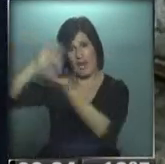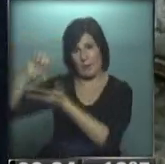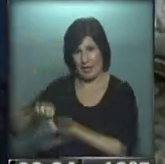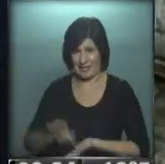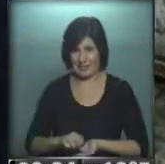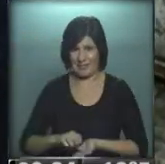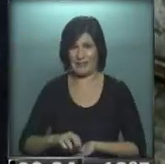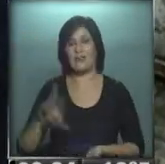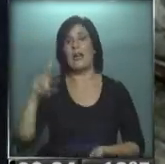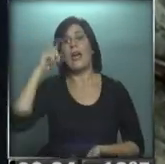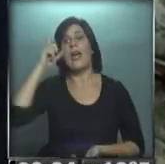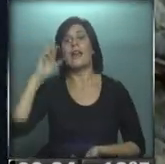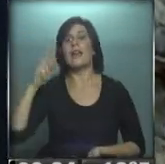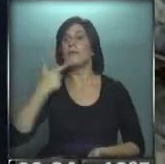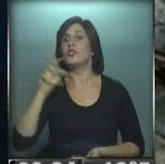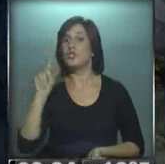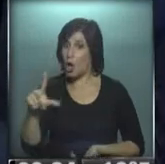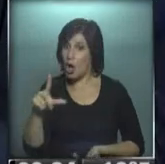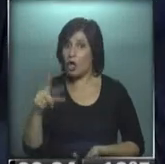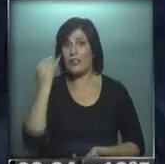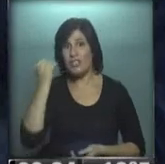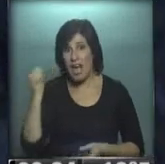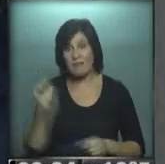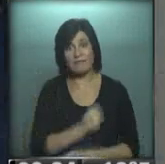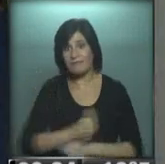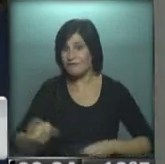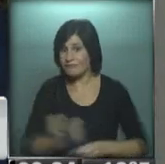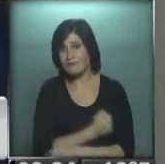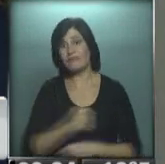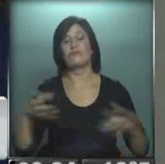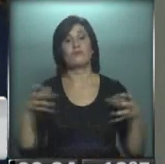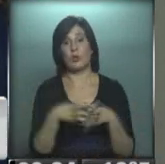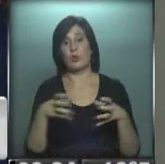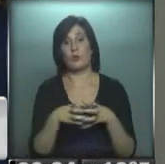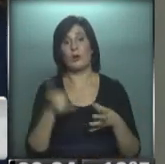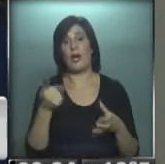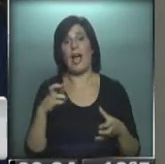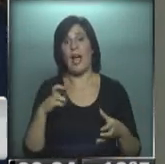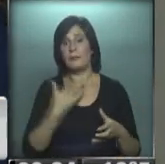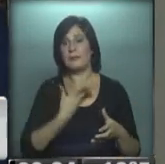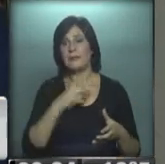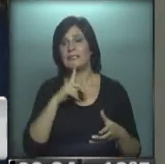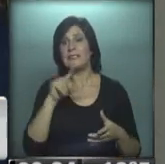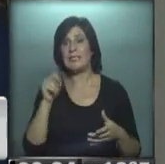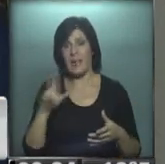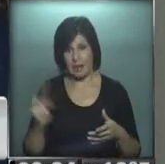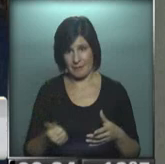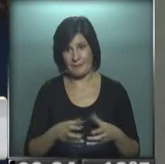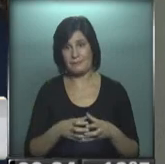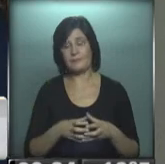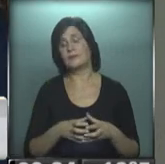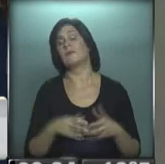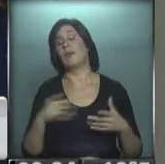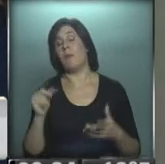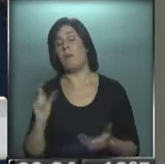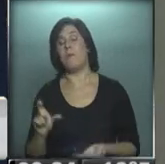adquirido recientemente la participación de control de Astra y esta inversión, como es lógico,